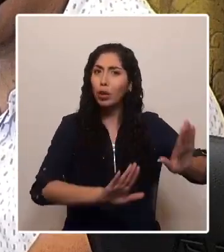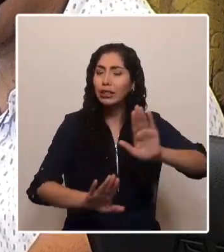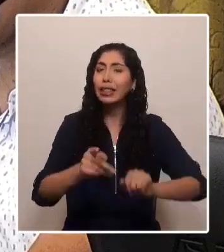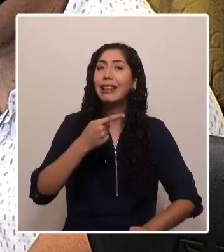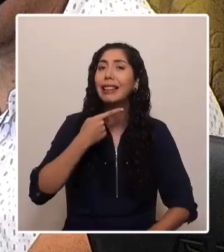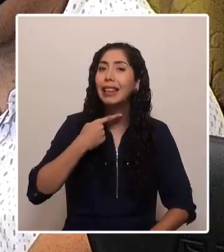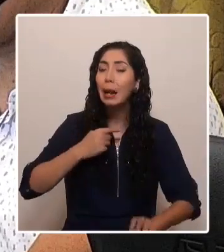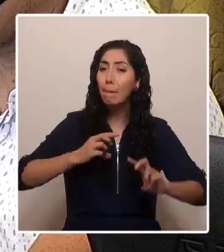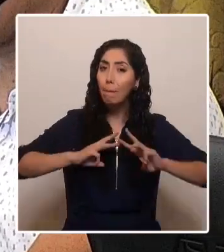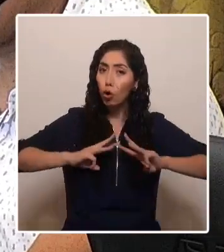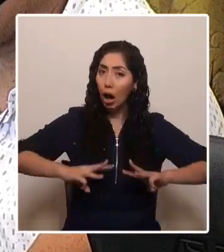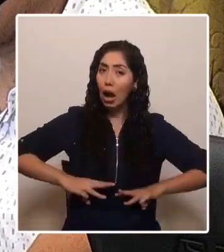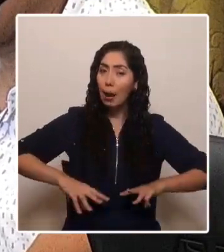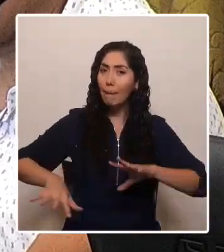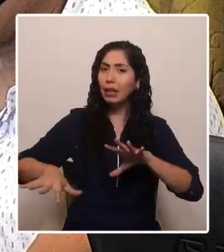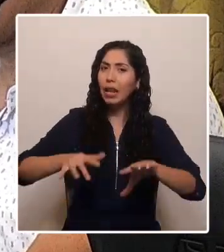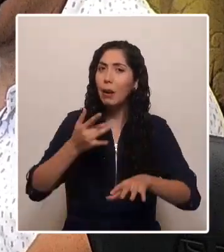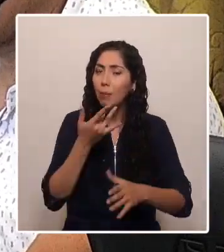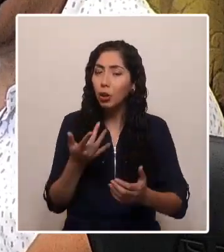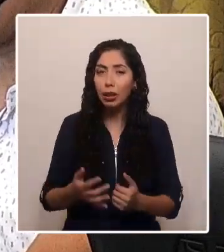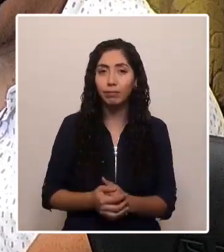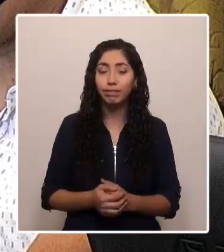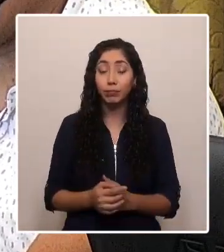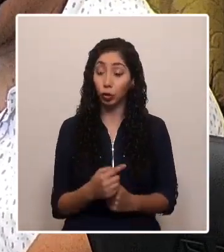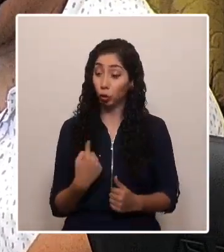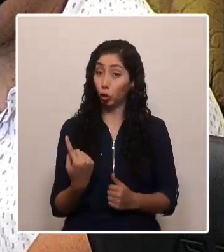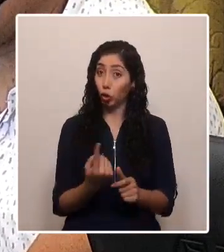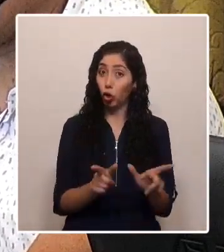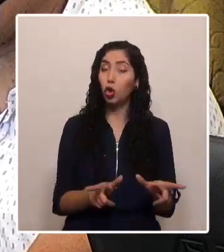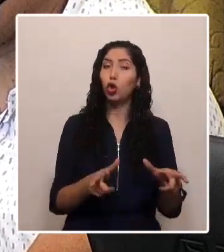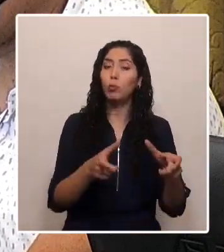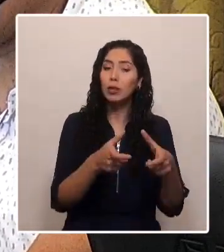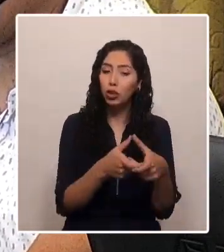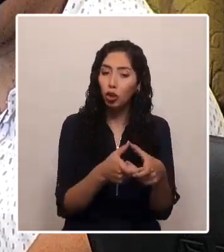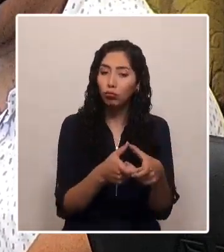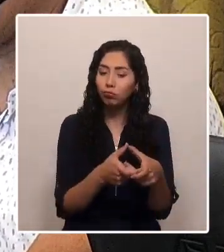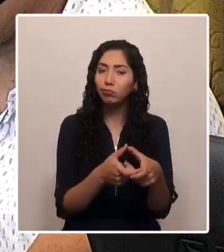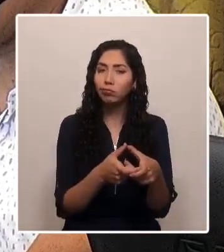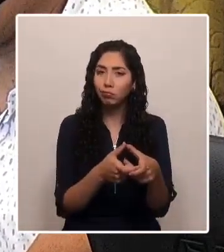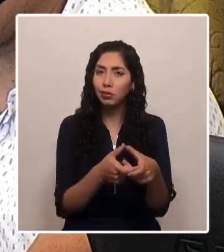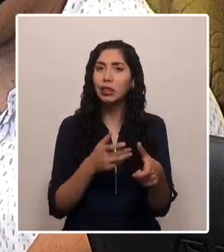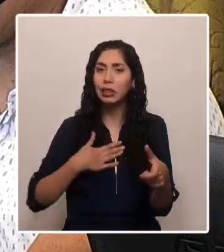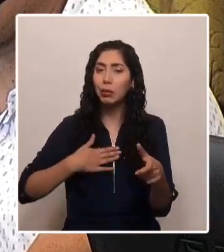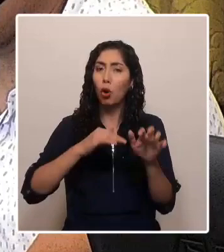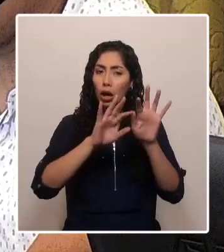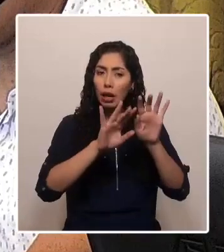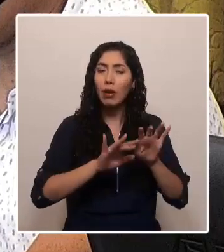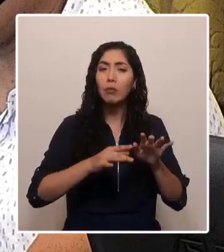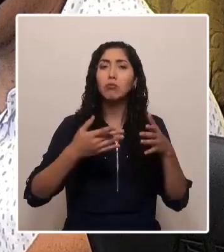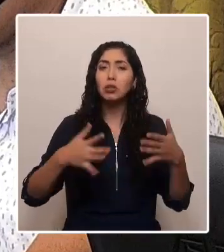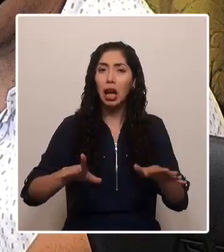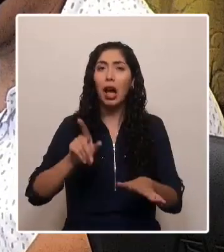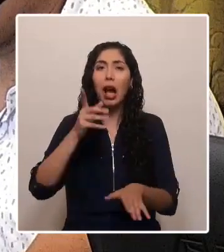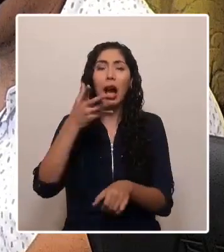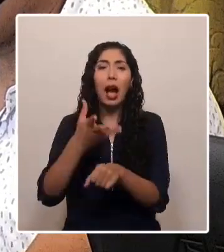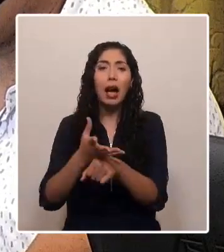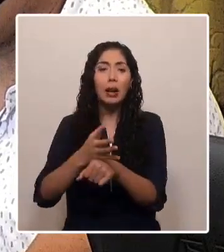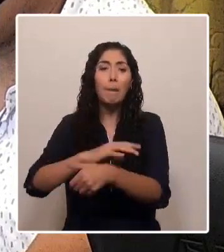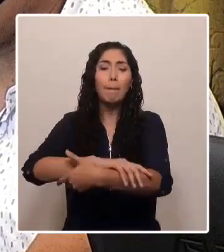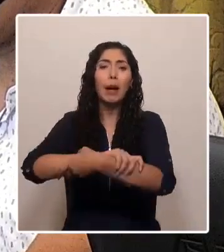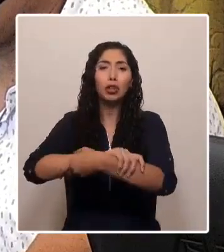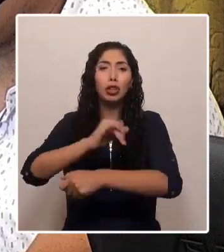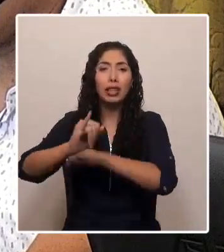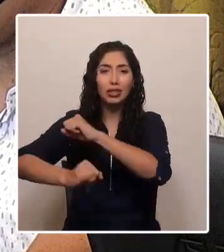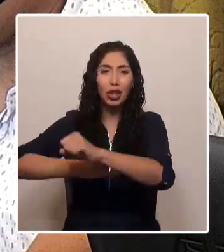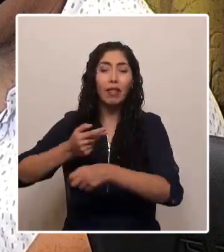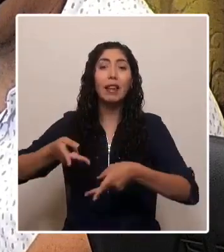morales y materiales? Como comisión optamos por esta nomenclatura que es recogida en el Pacto Internacional de Derechos Económicos, Sociales y